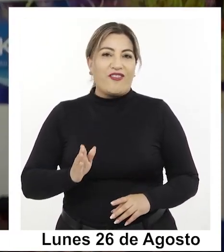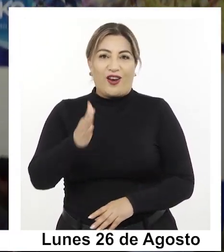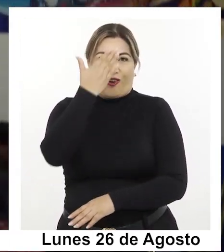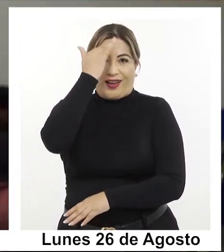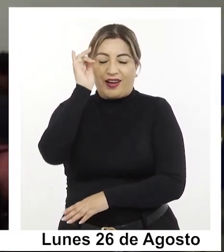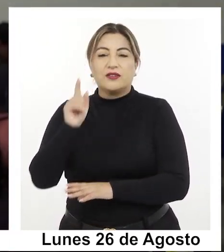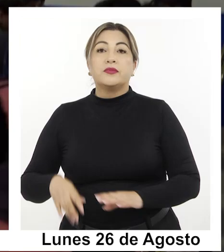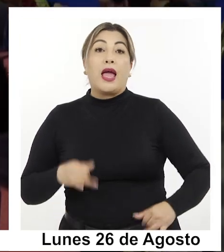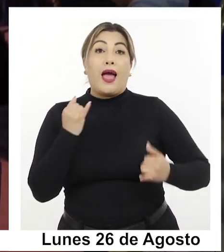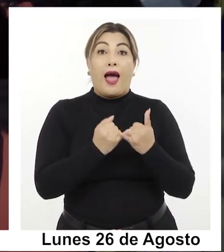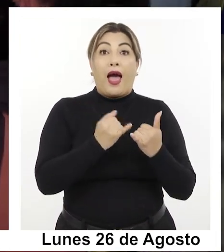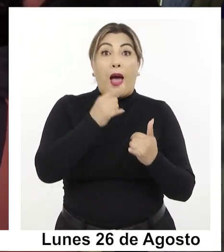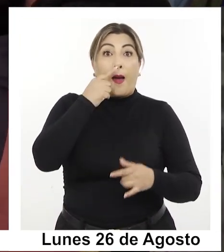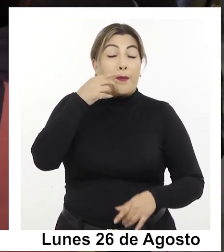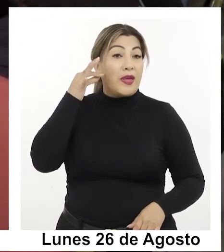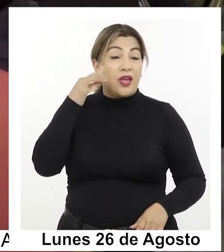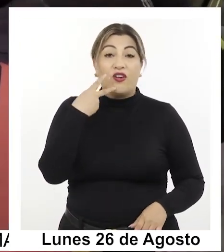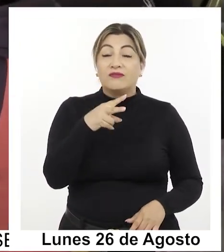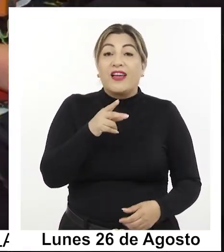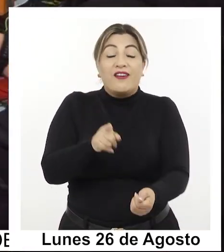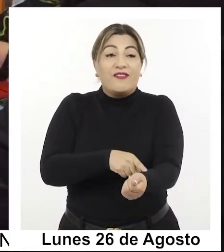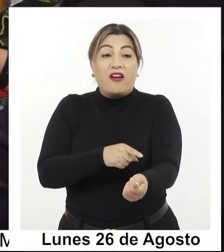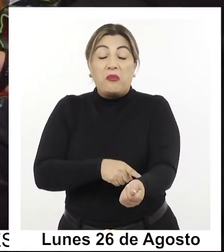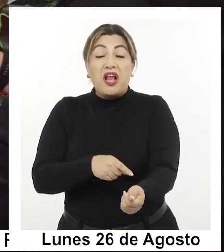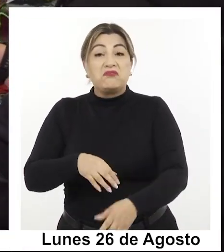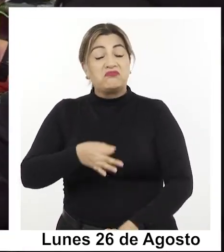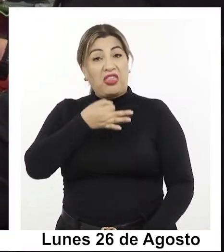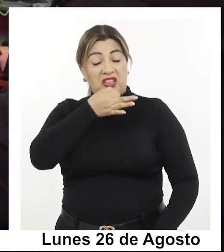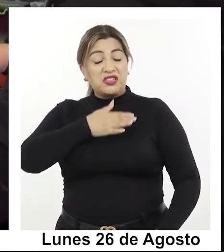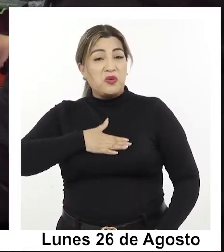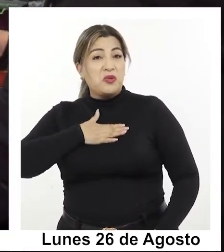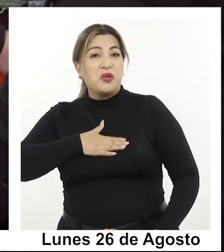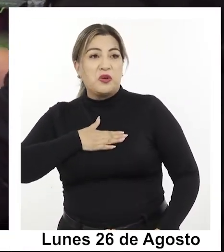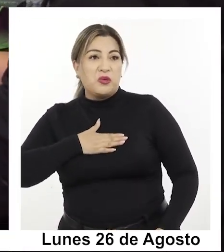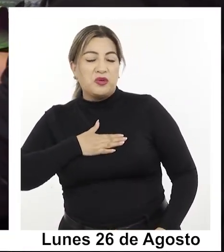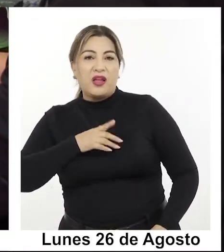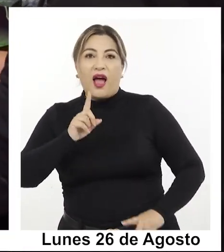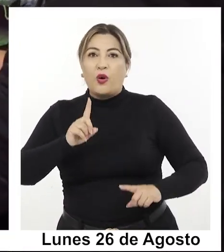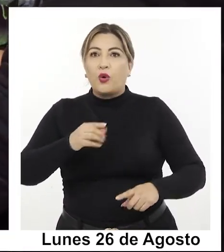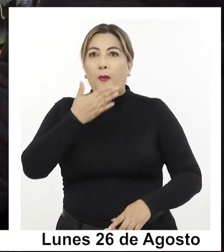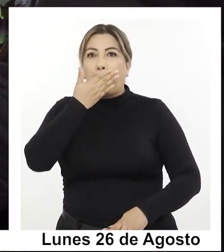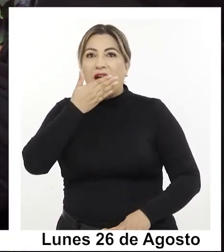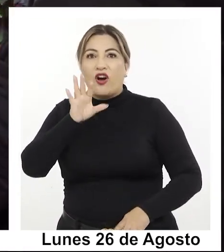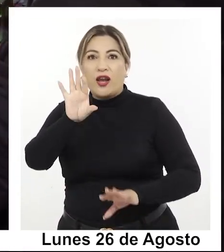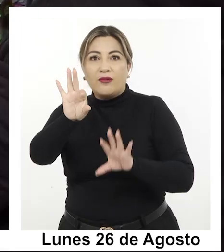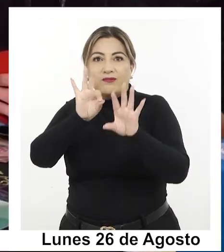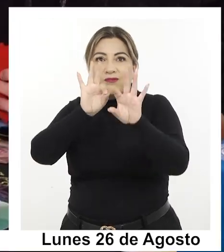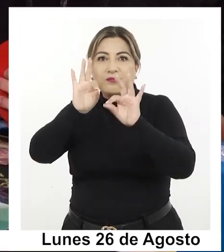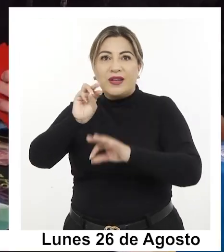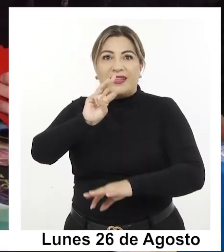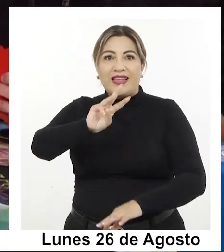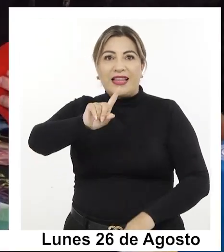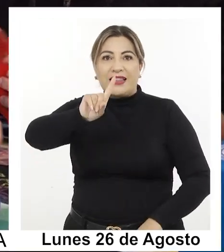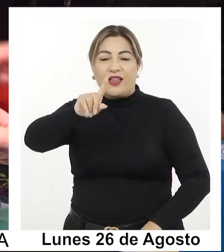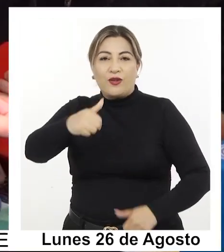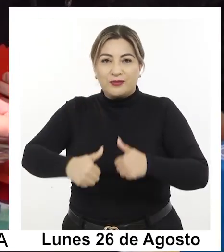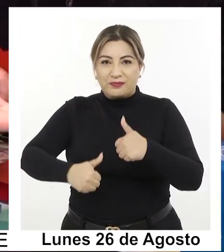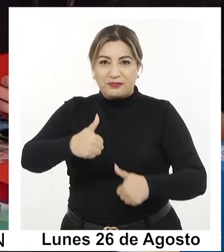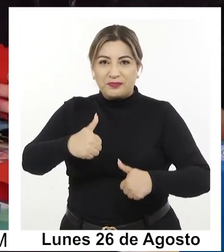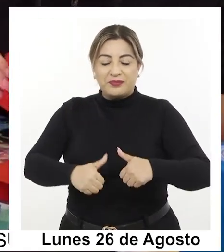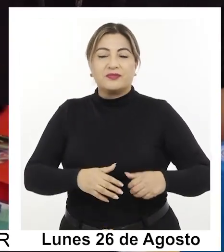Sus amigos y familia estaban conformes y quedaba entre los mejores 32 del torneo.